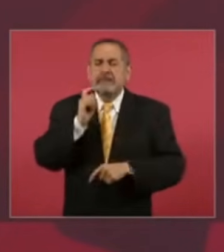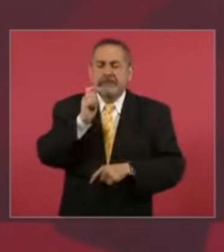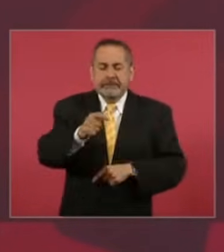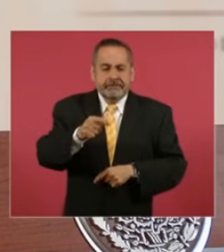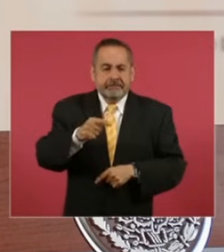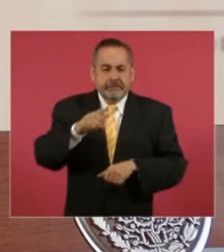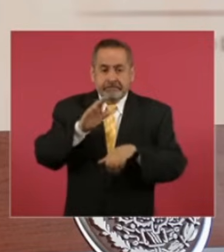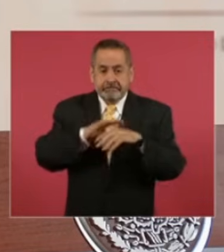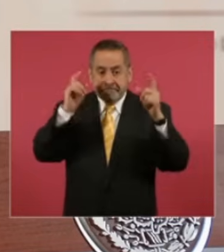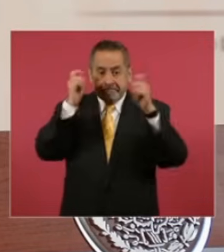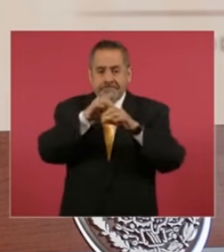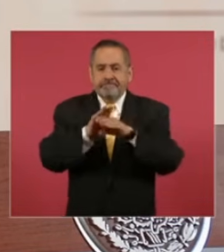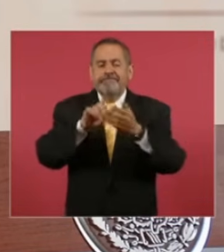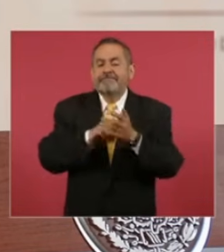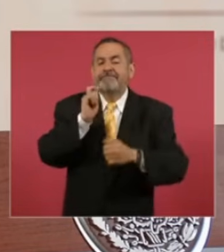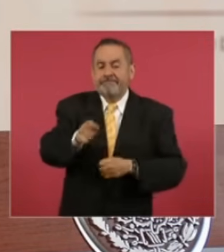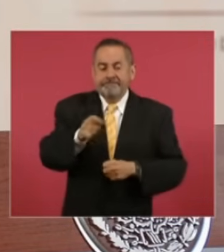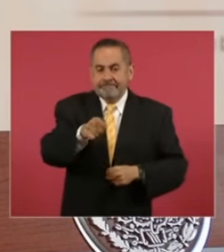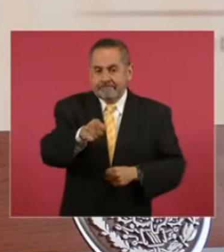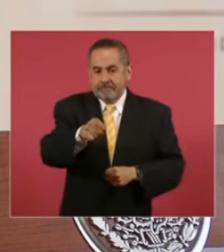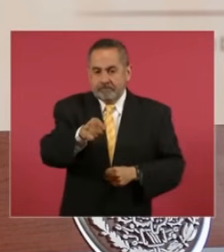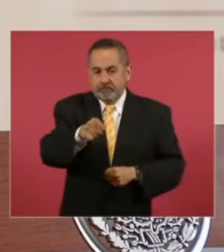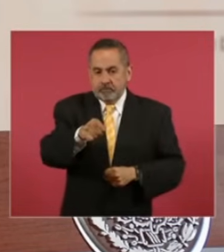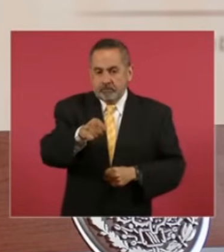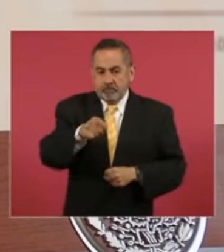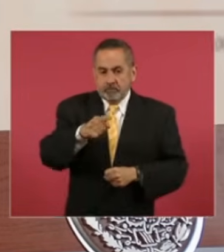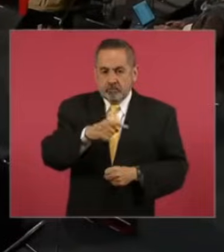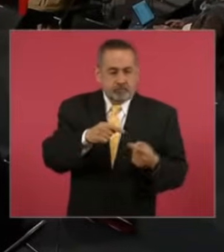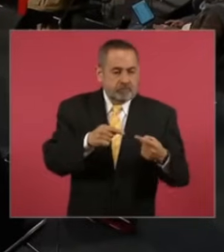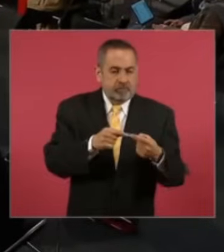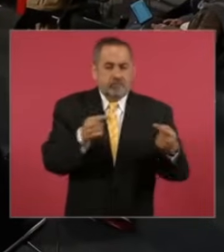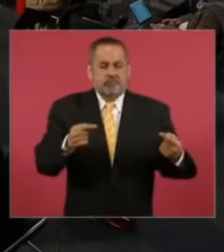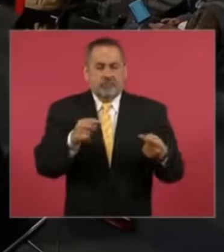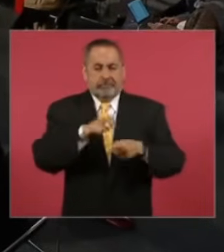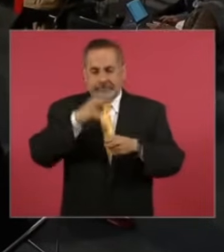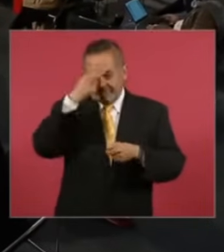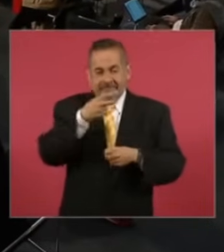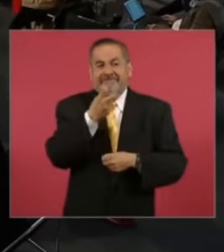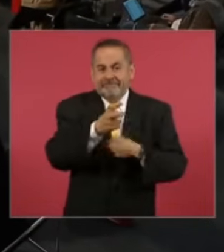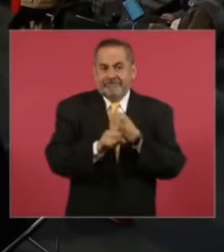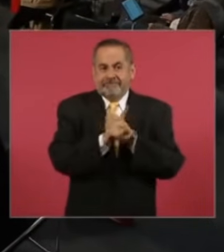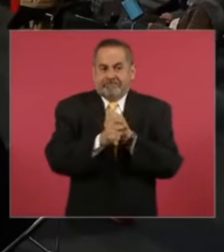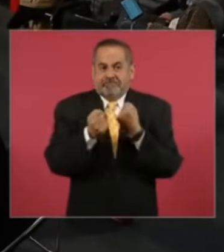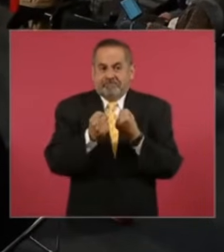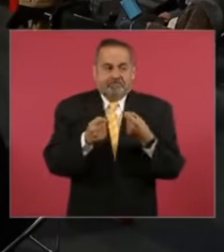más complicado era la oposición conservadora en México.